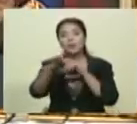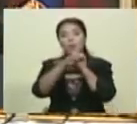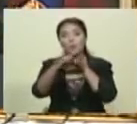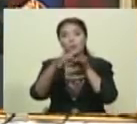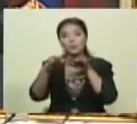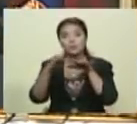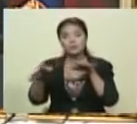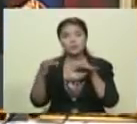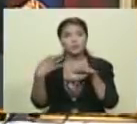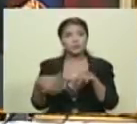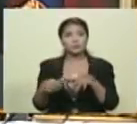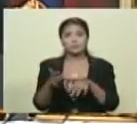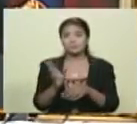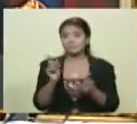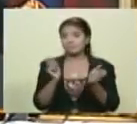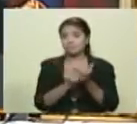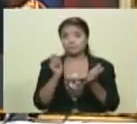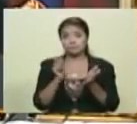va a ser así.